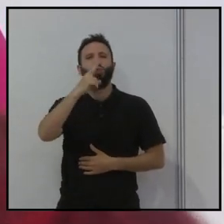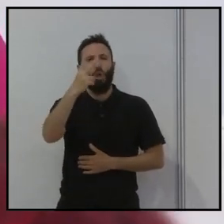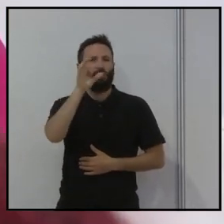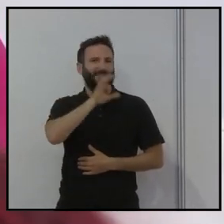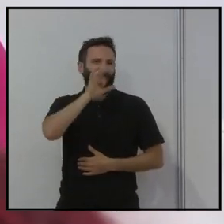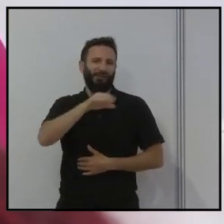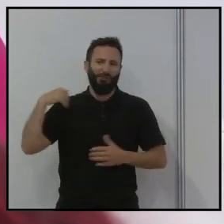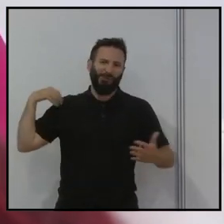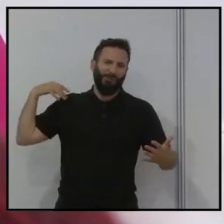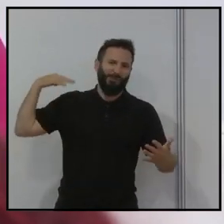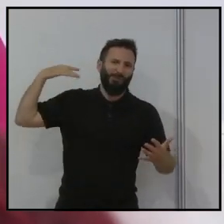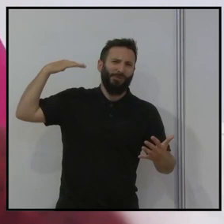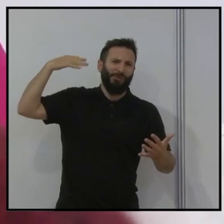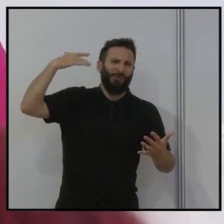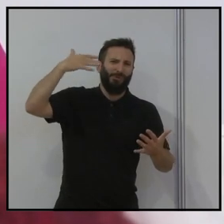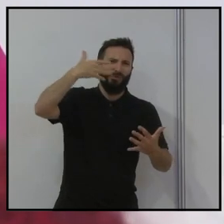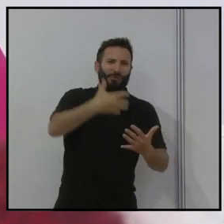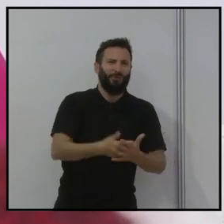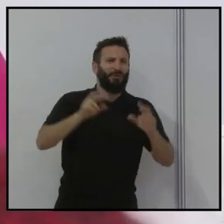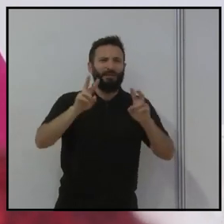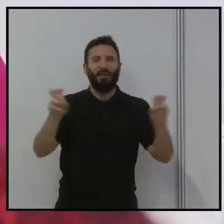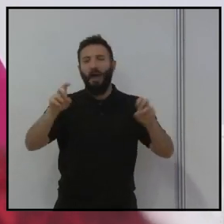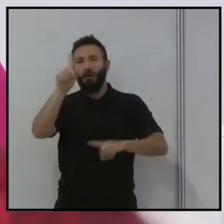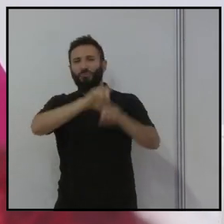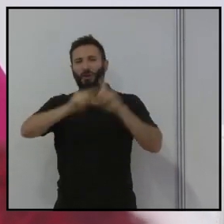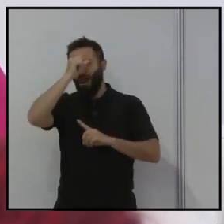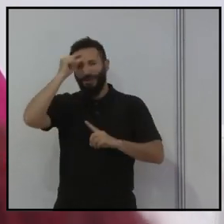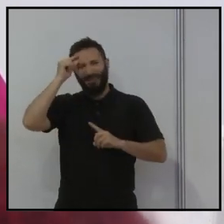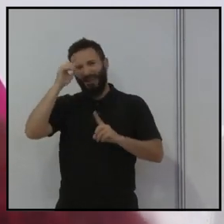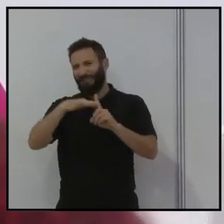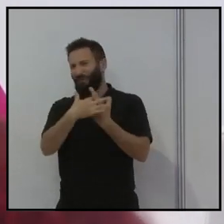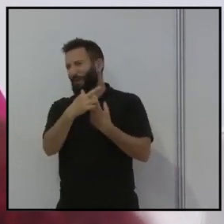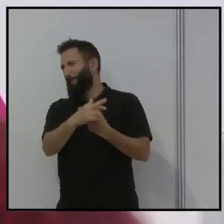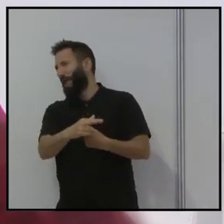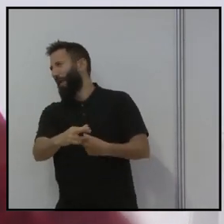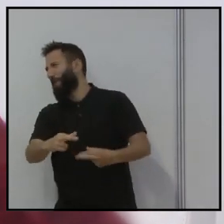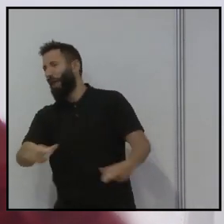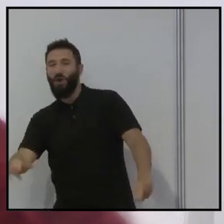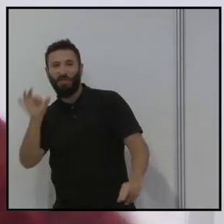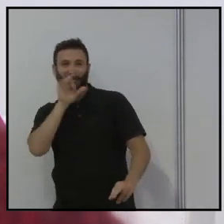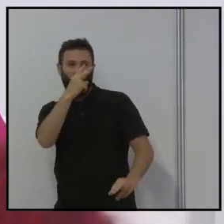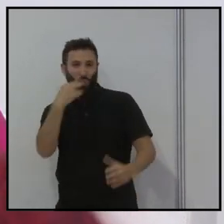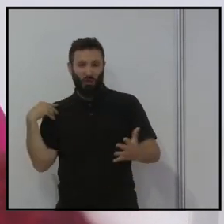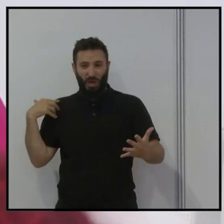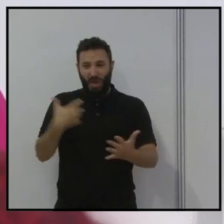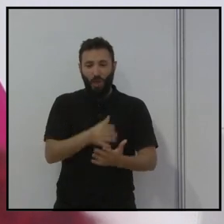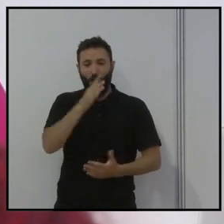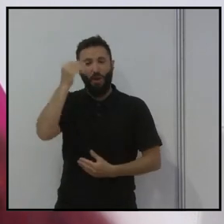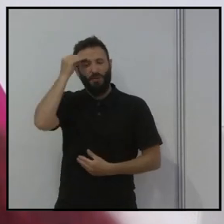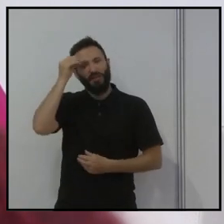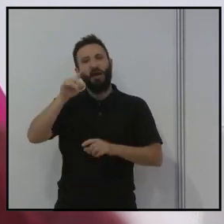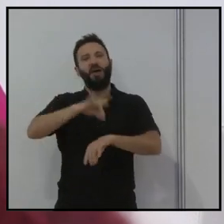ha sido un horror la relación con el trastorno mental. Ha empeorado en los dos últimos siglos, porque siempre se ha pensado que el trastorno mental era